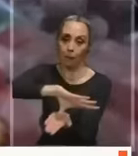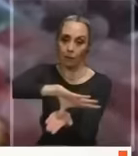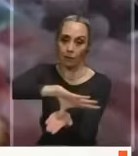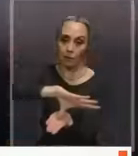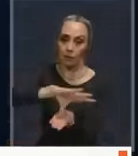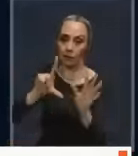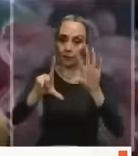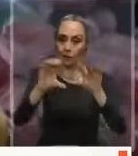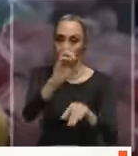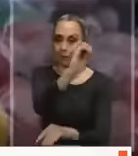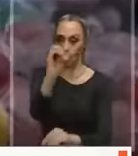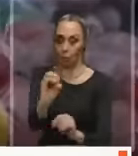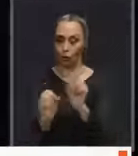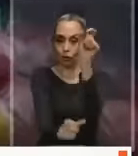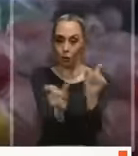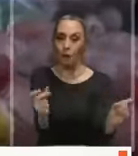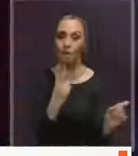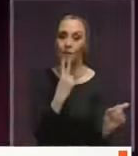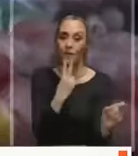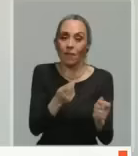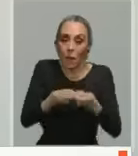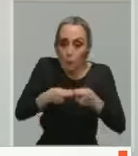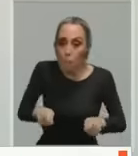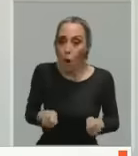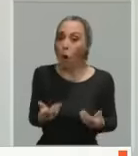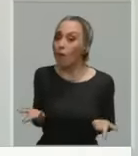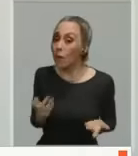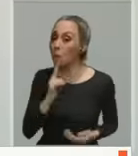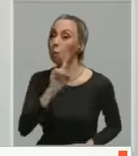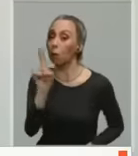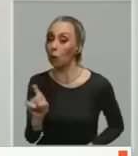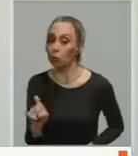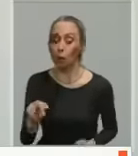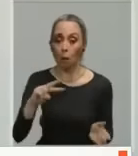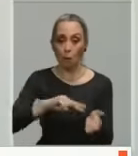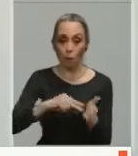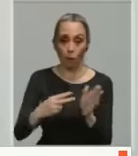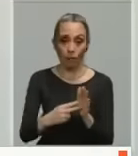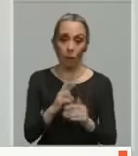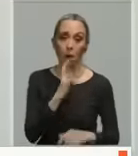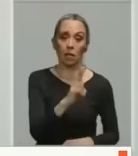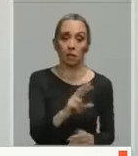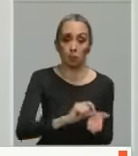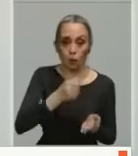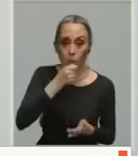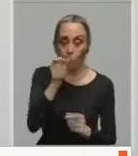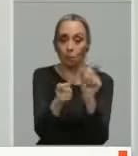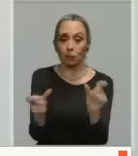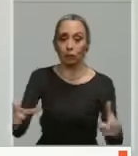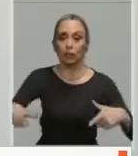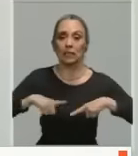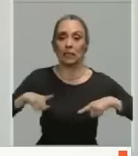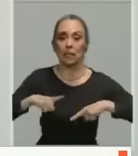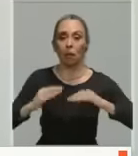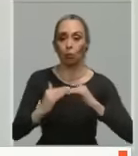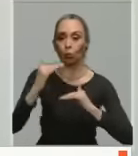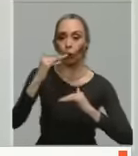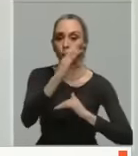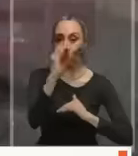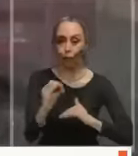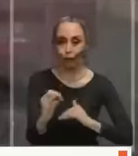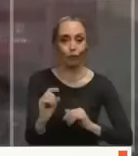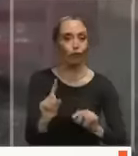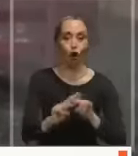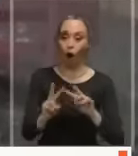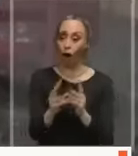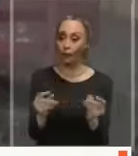el 70% de la población es pobre? El gran problema, Natalia, es el desempleo, ¿no? Y mientras eso no se